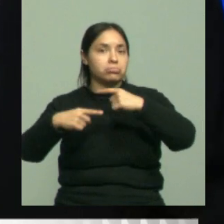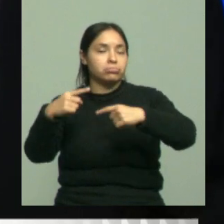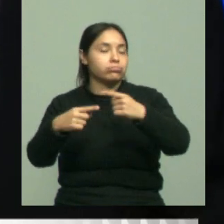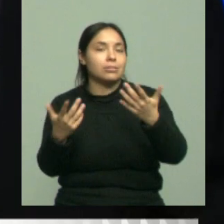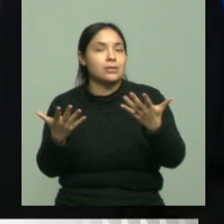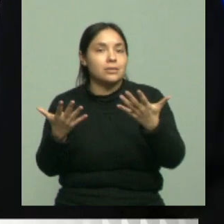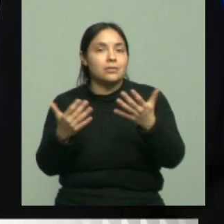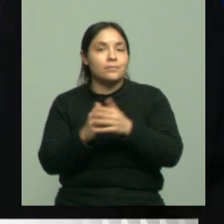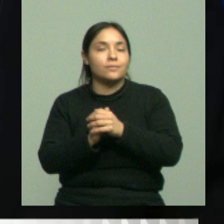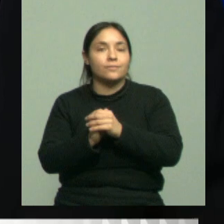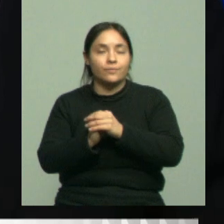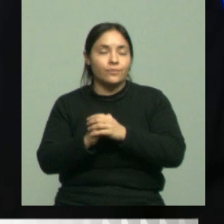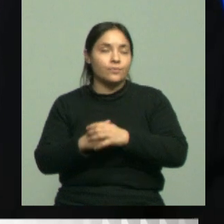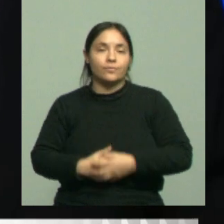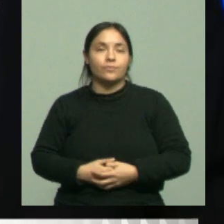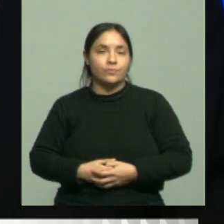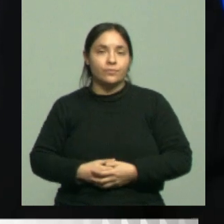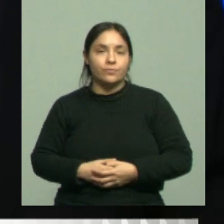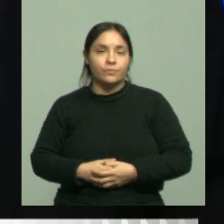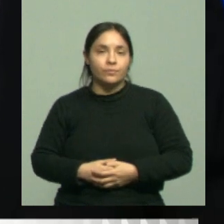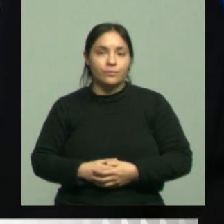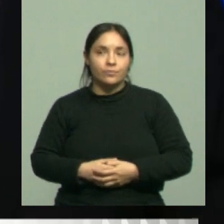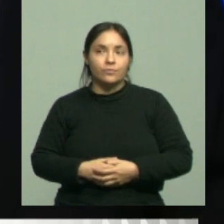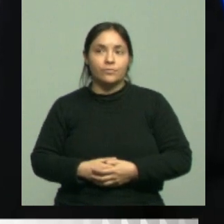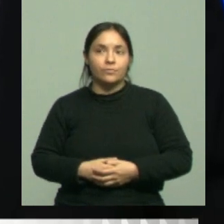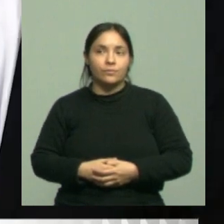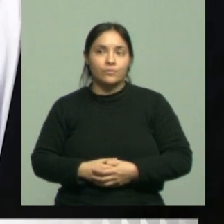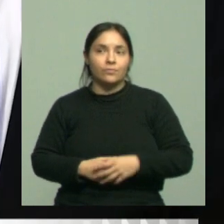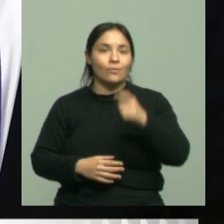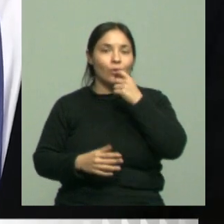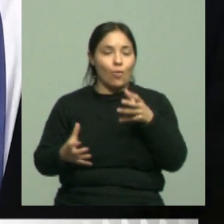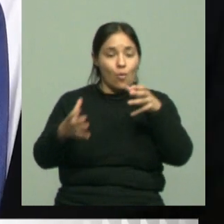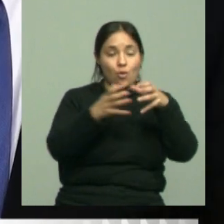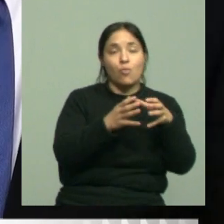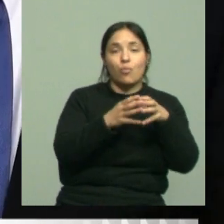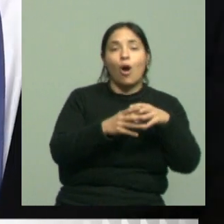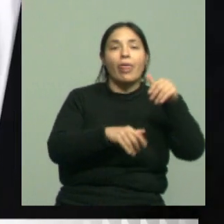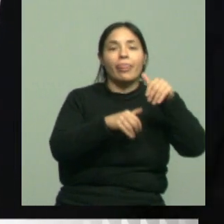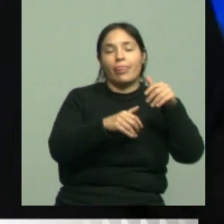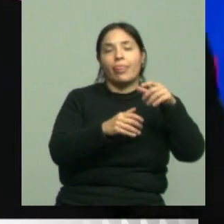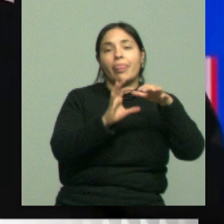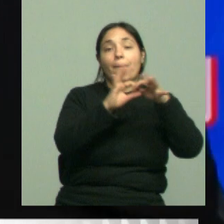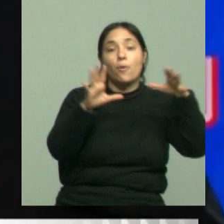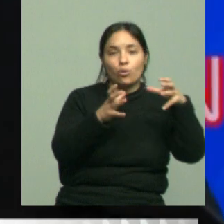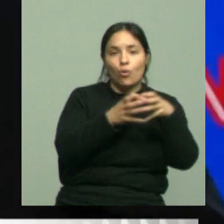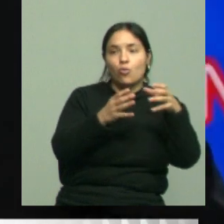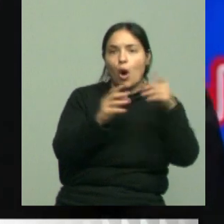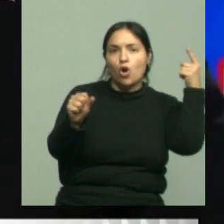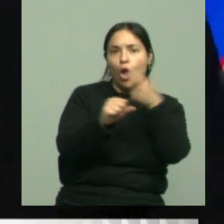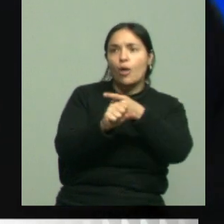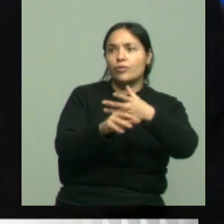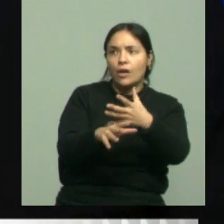no se estaría dando una mayor resistencia u oposición por los sectores demócratas a los índices